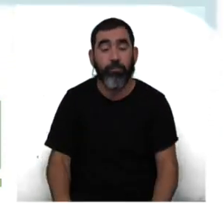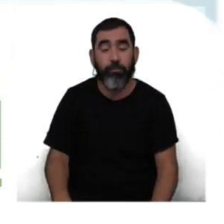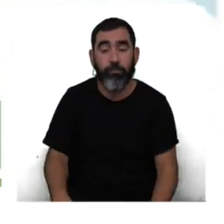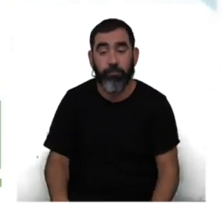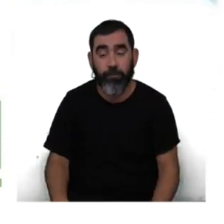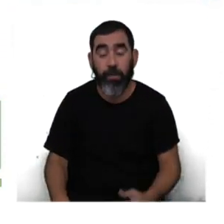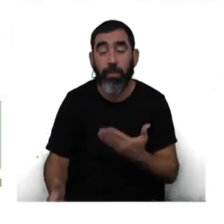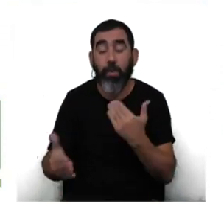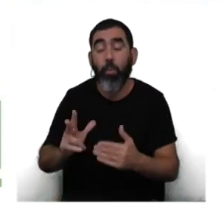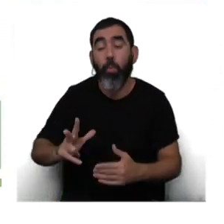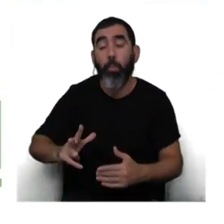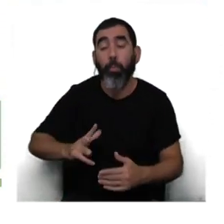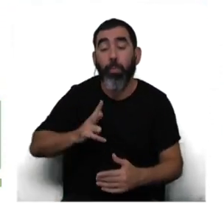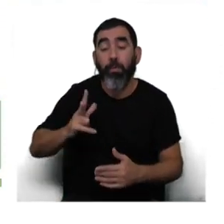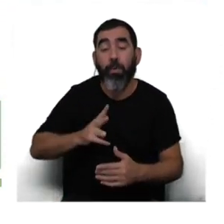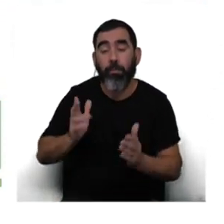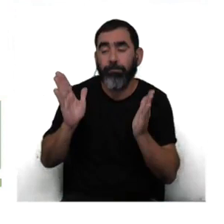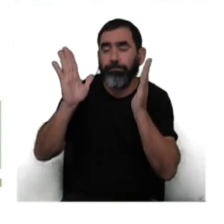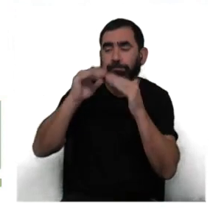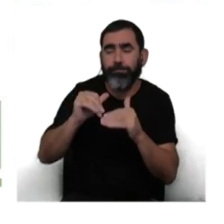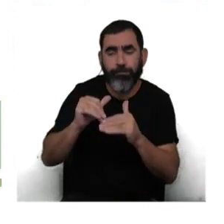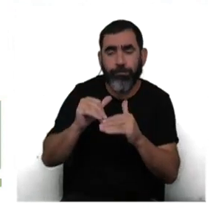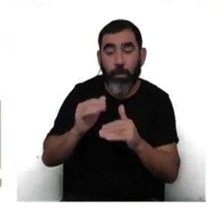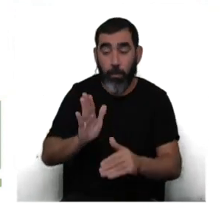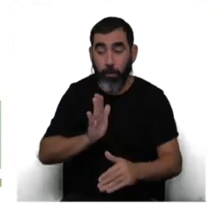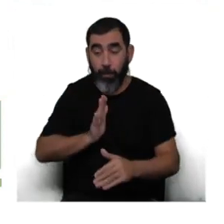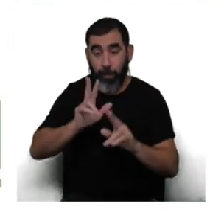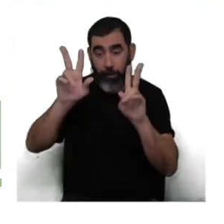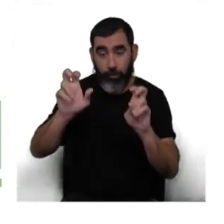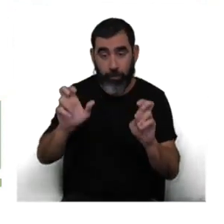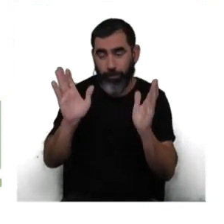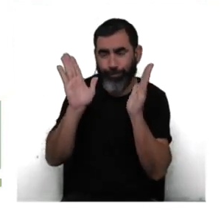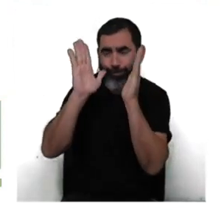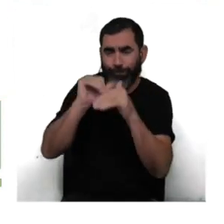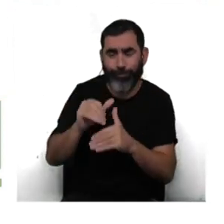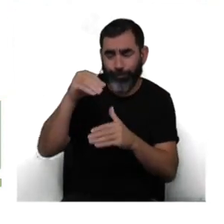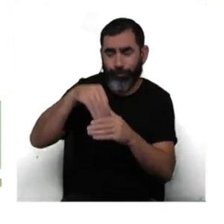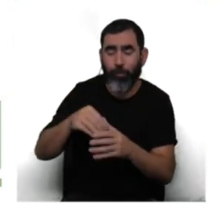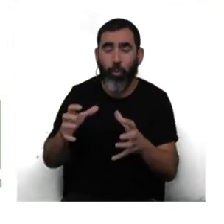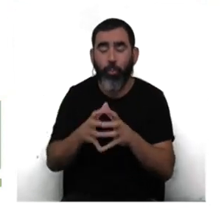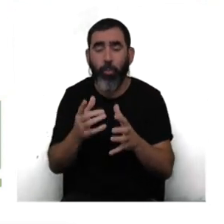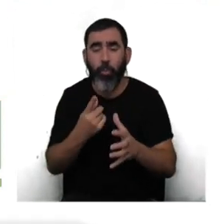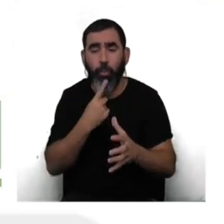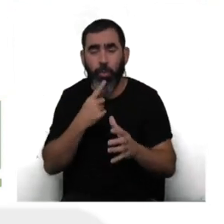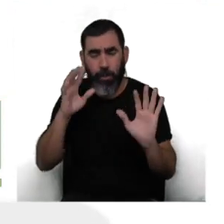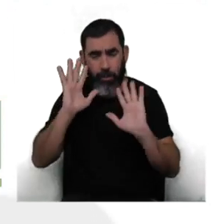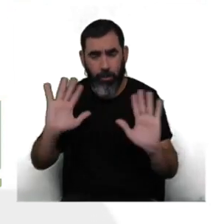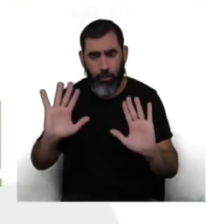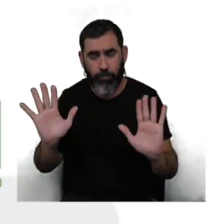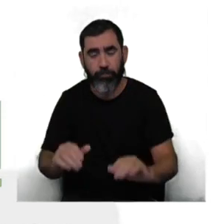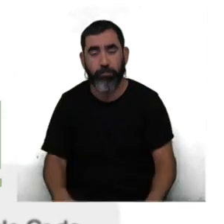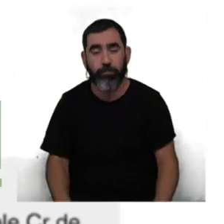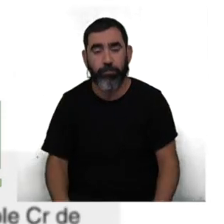de conversación privada no puede y personal que no involucra al partido no pueda en alguna